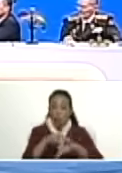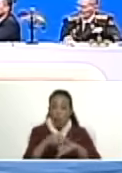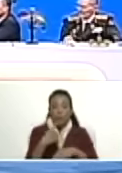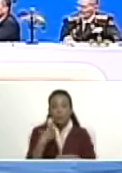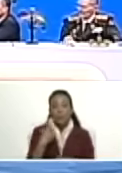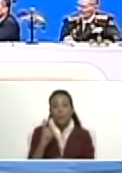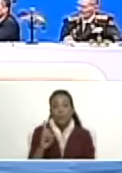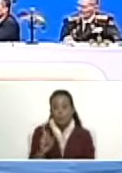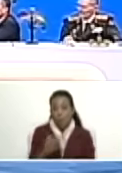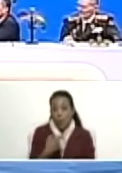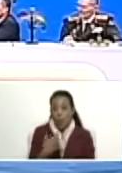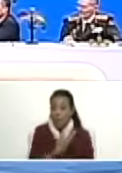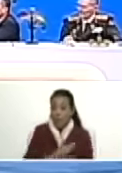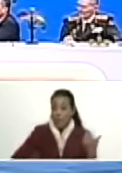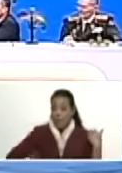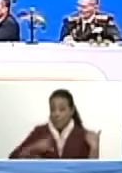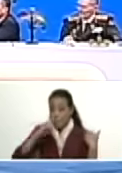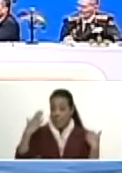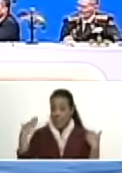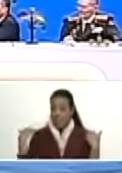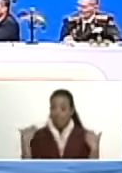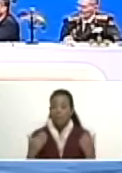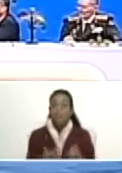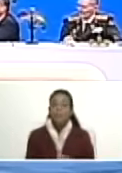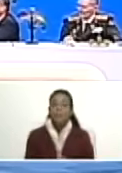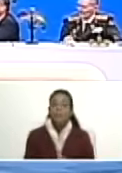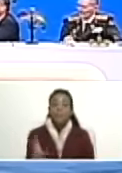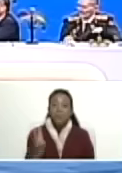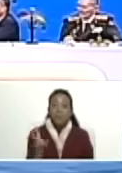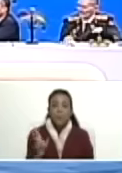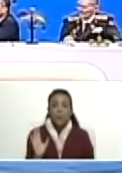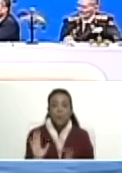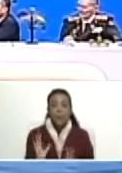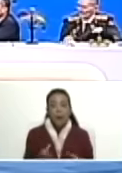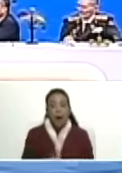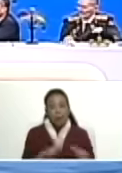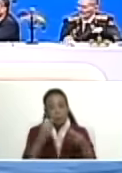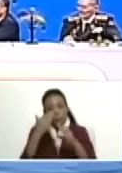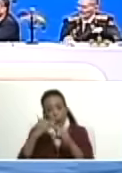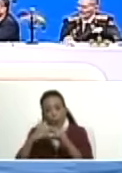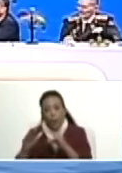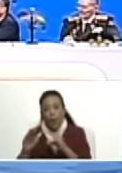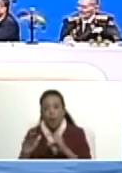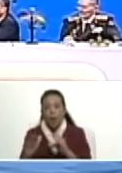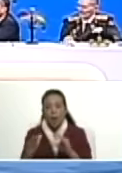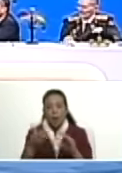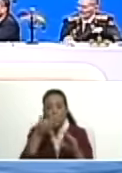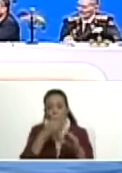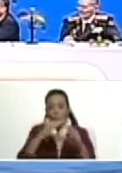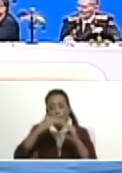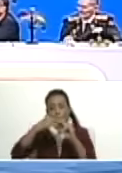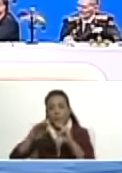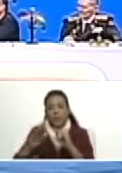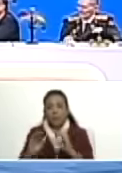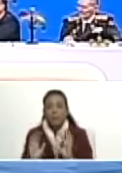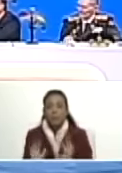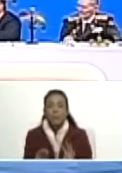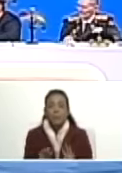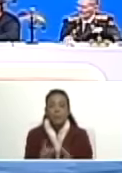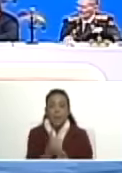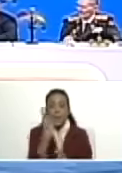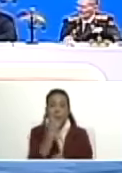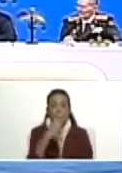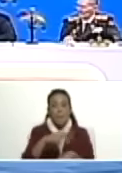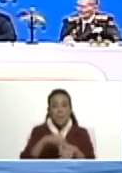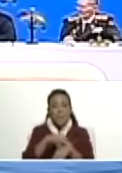Leoni, a el canciller primer ministro,